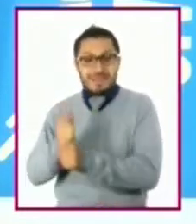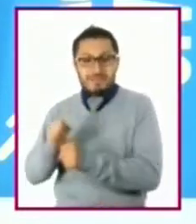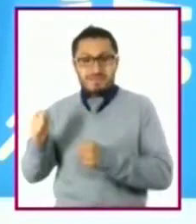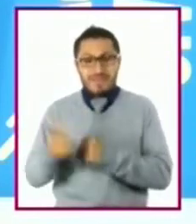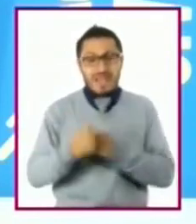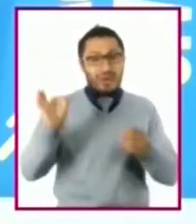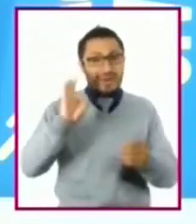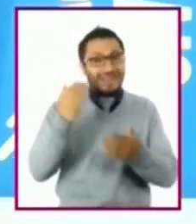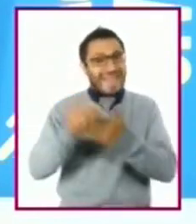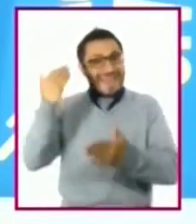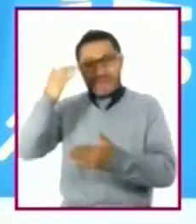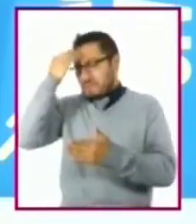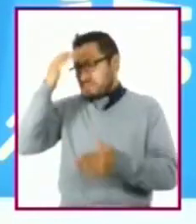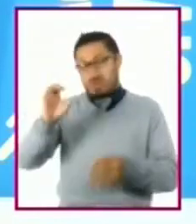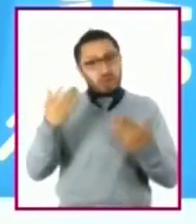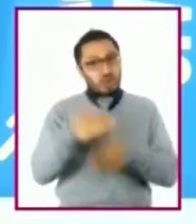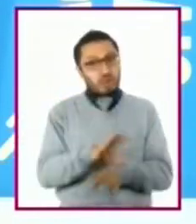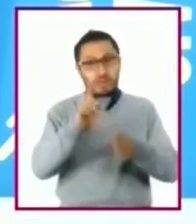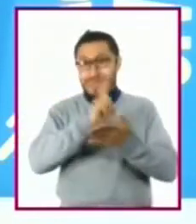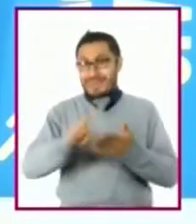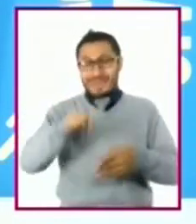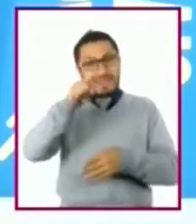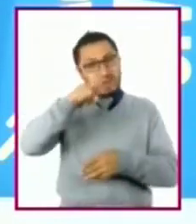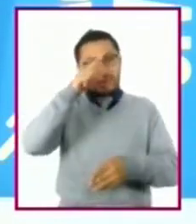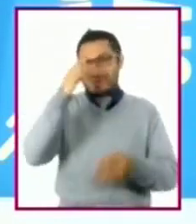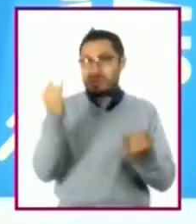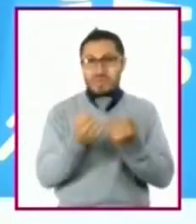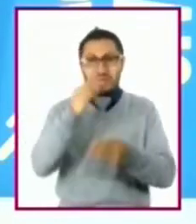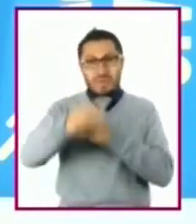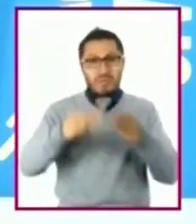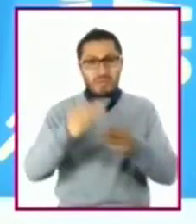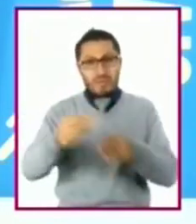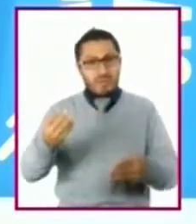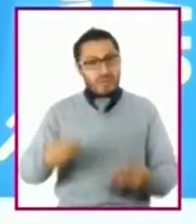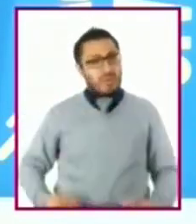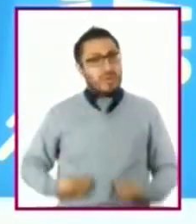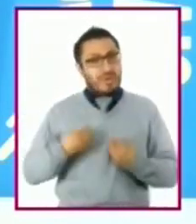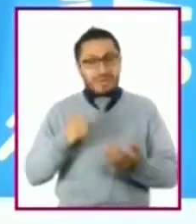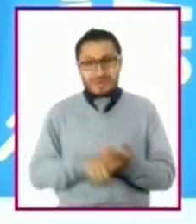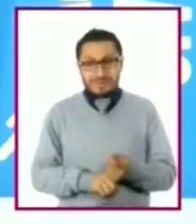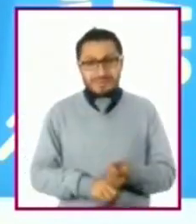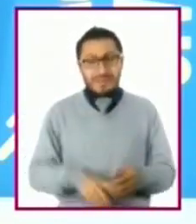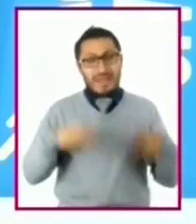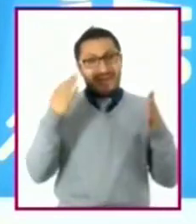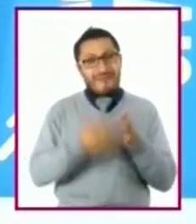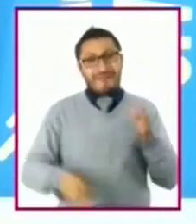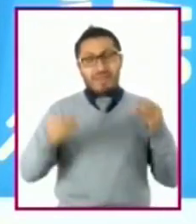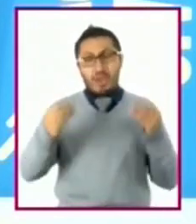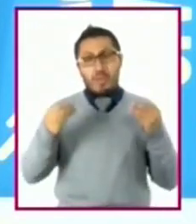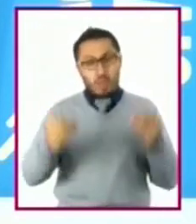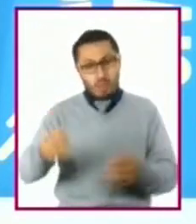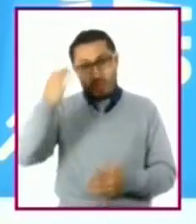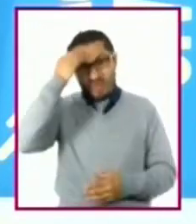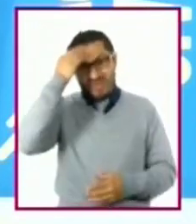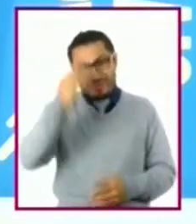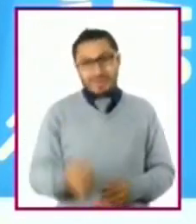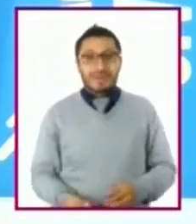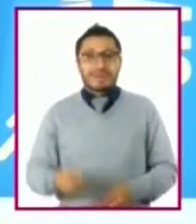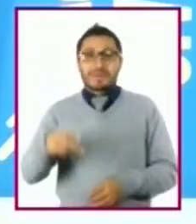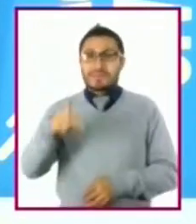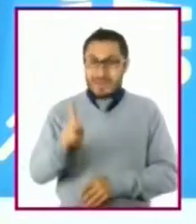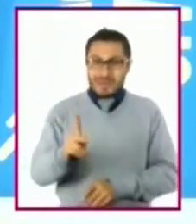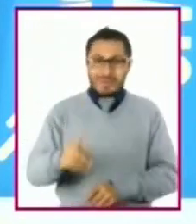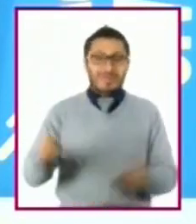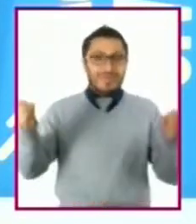no conocían de ustedes y del mundo en el que vivimos. Aún nos queda mucho por explorar y conocer, así